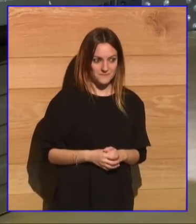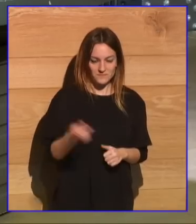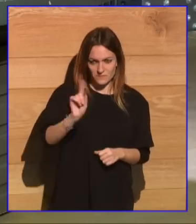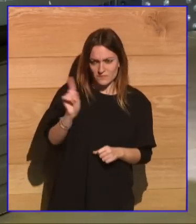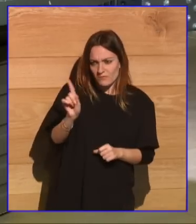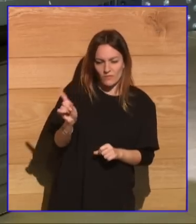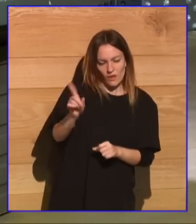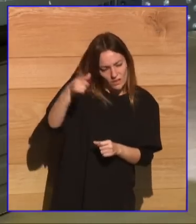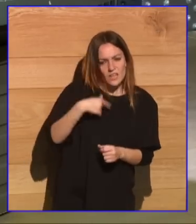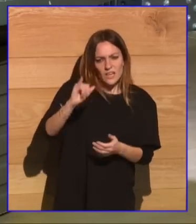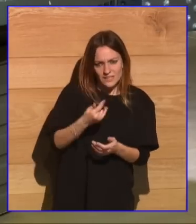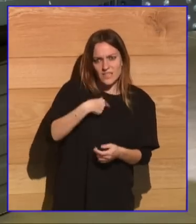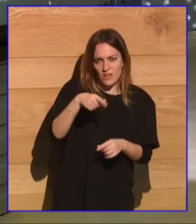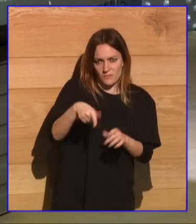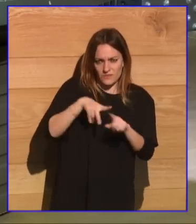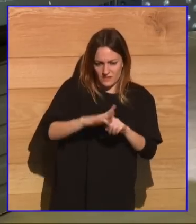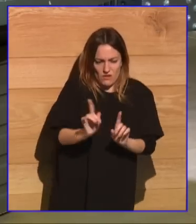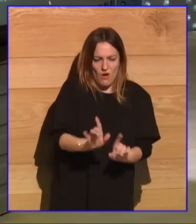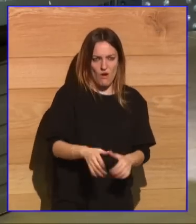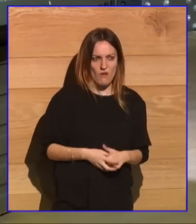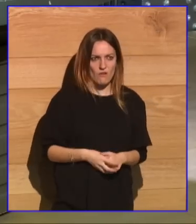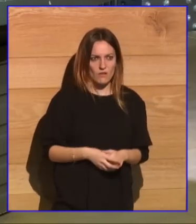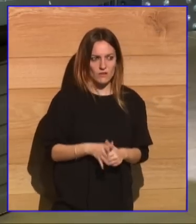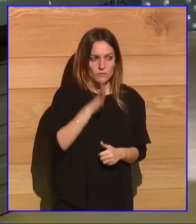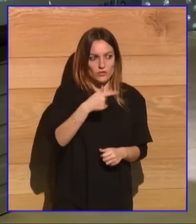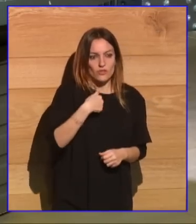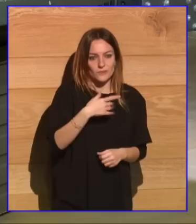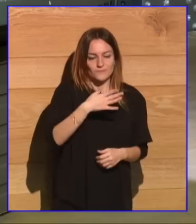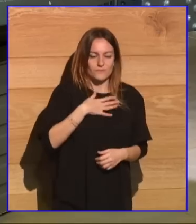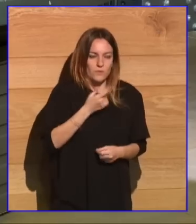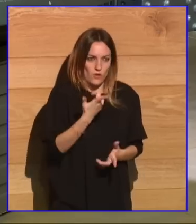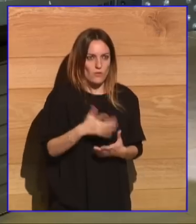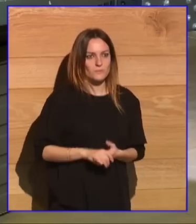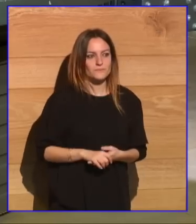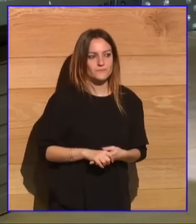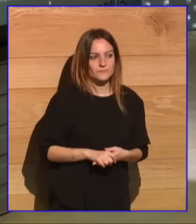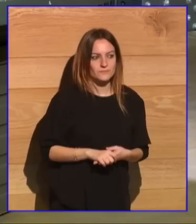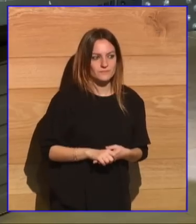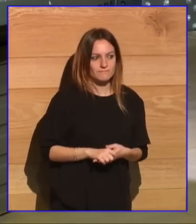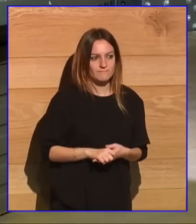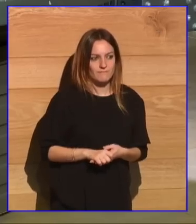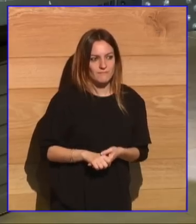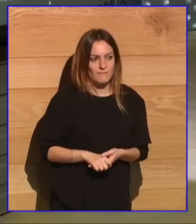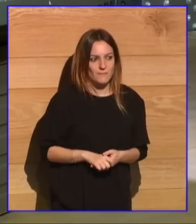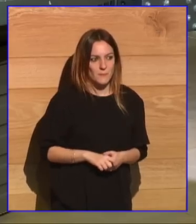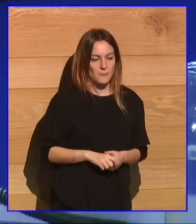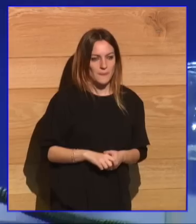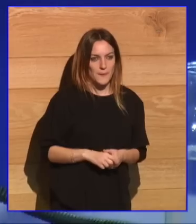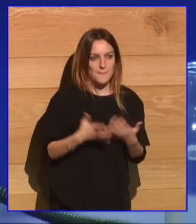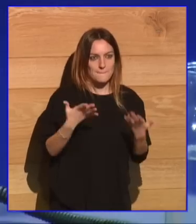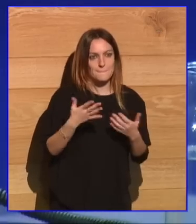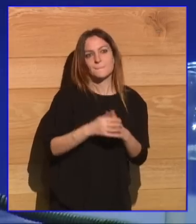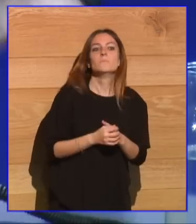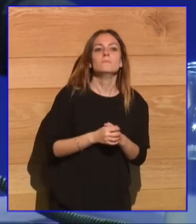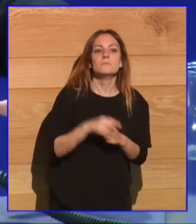va? No me agotes con esa mierda. ¿Sabes qué? Estoy malo, lo reconozco y no quiero presumir tampoco, pero he visto